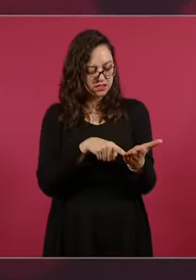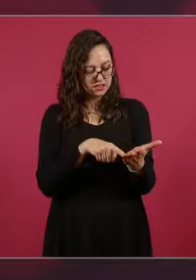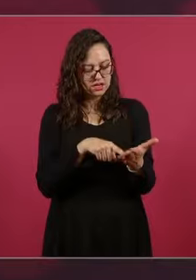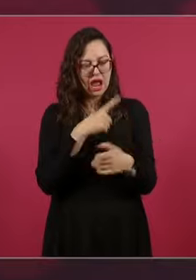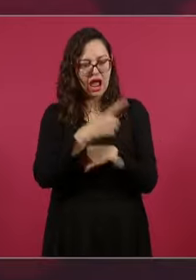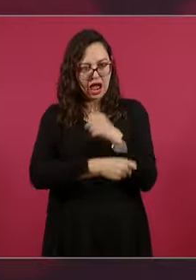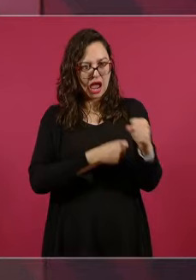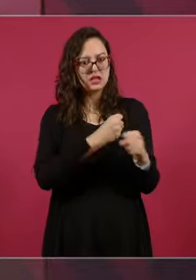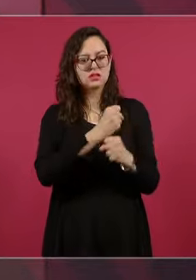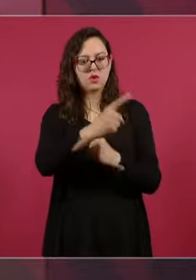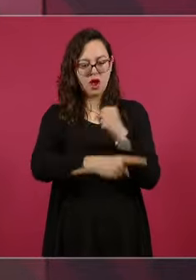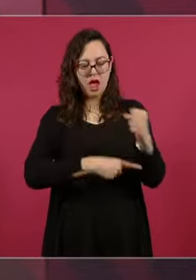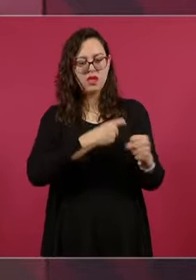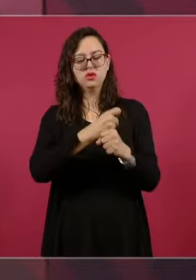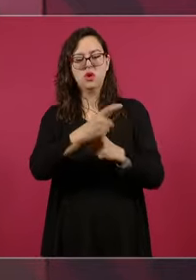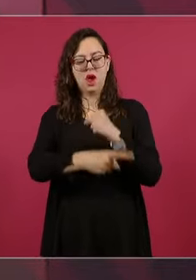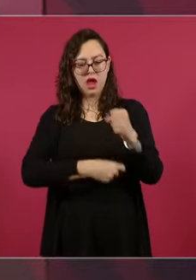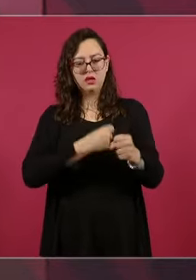al año,